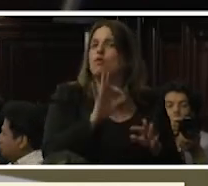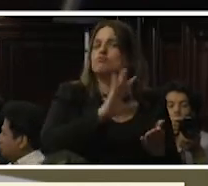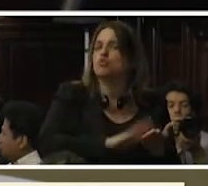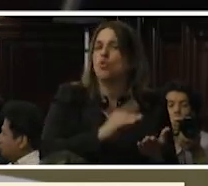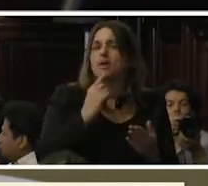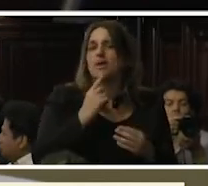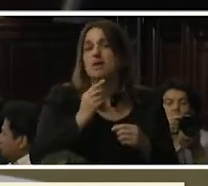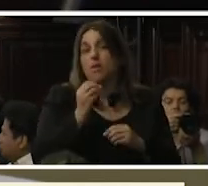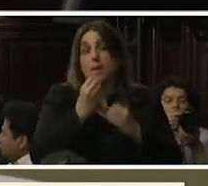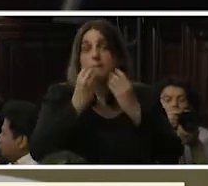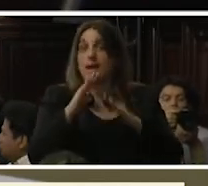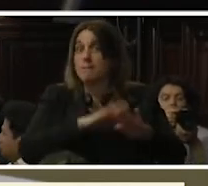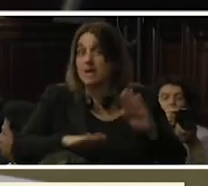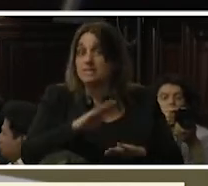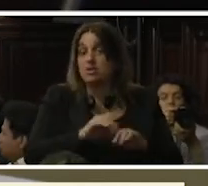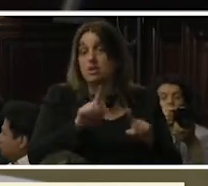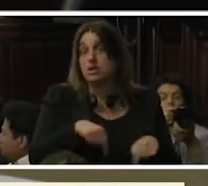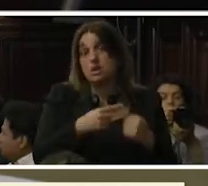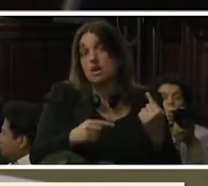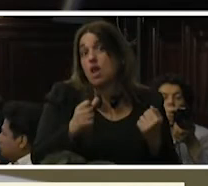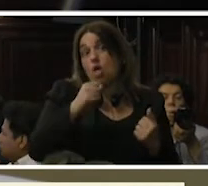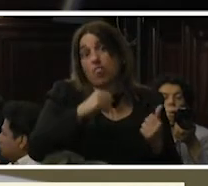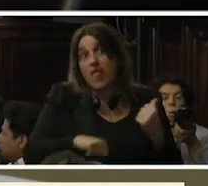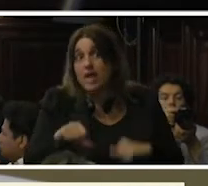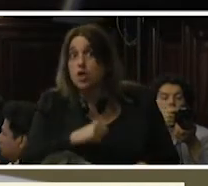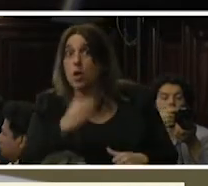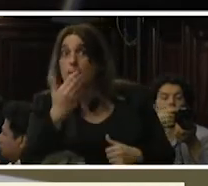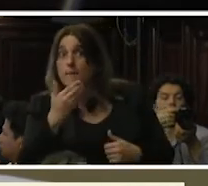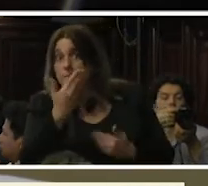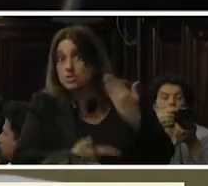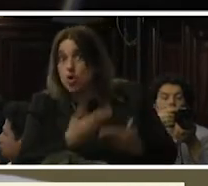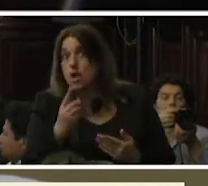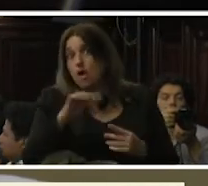e indemnización integral de los daños a las personas y a los territorios.